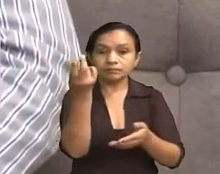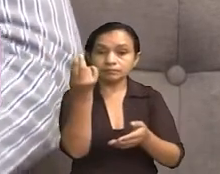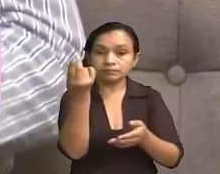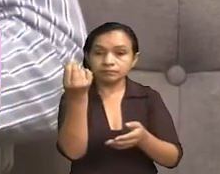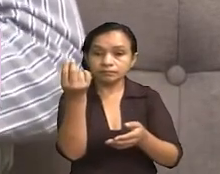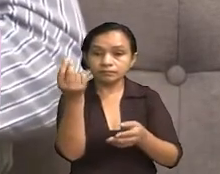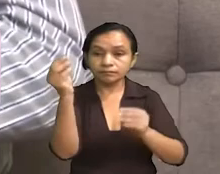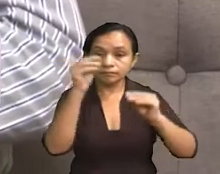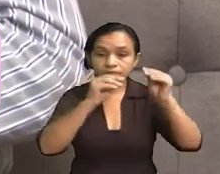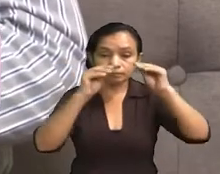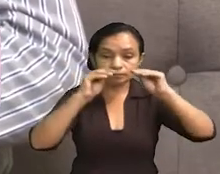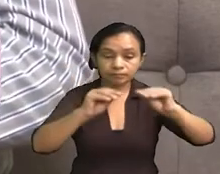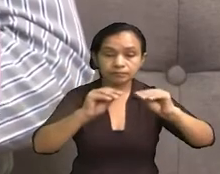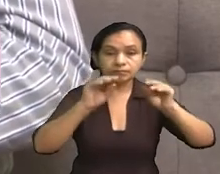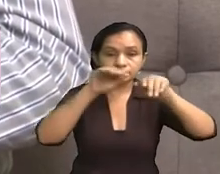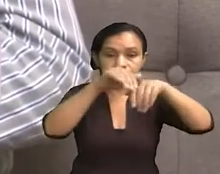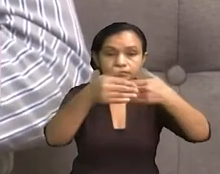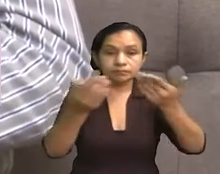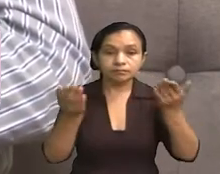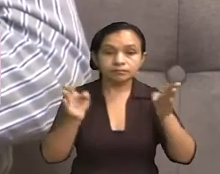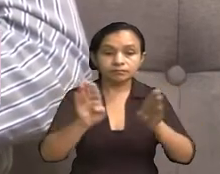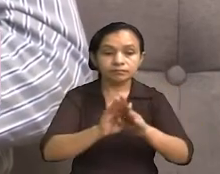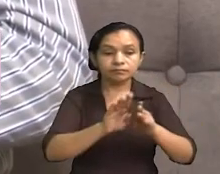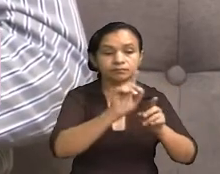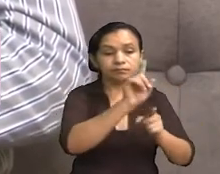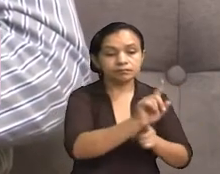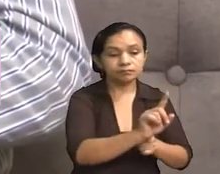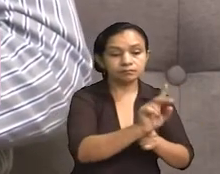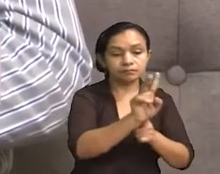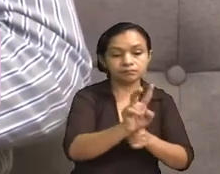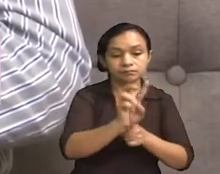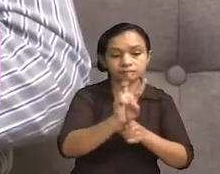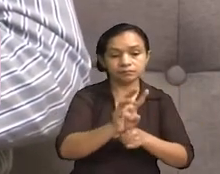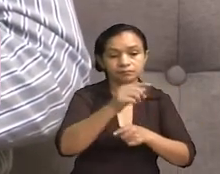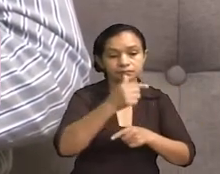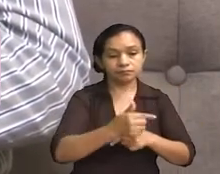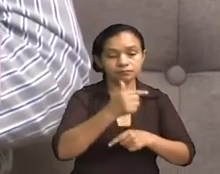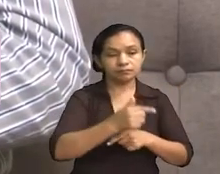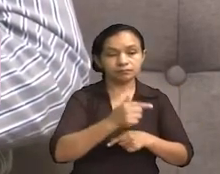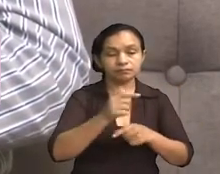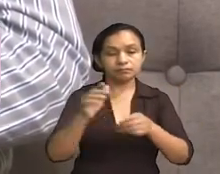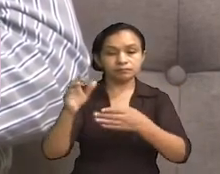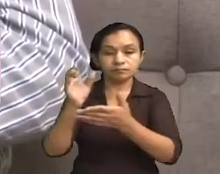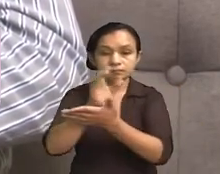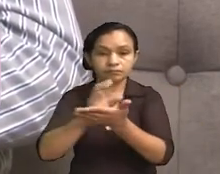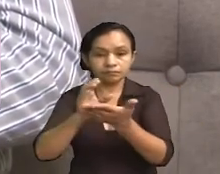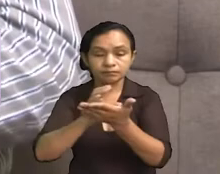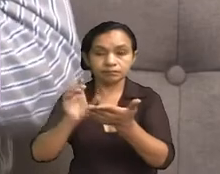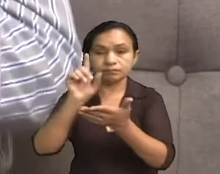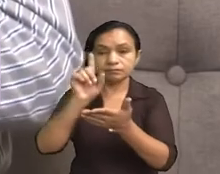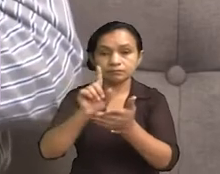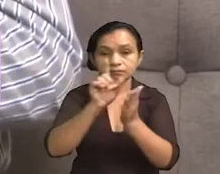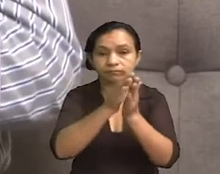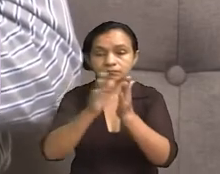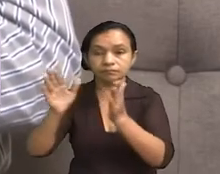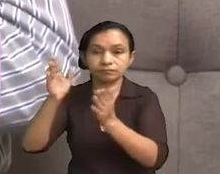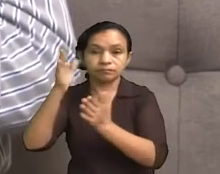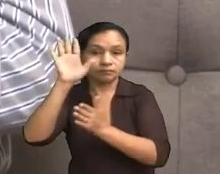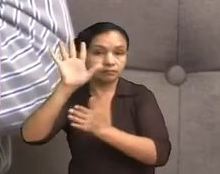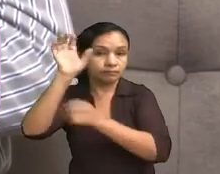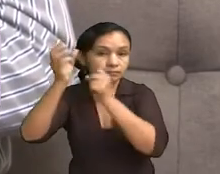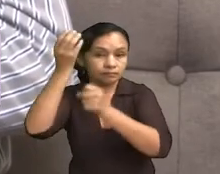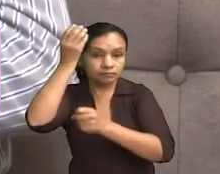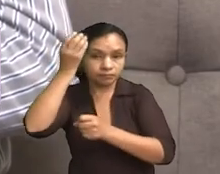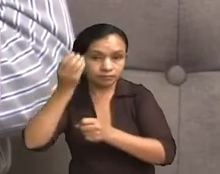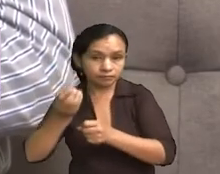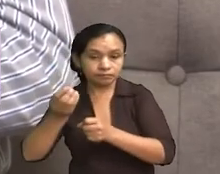enfocado en las aulas multigrados en colegios de secundaria y primaria a nivel nacional, inversiones